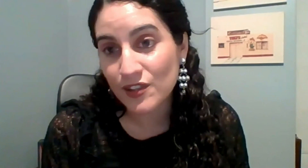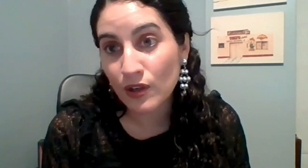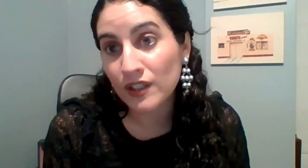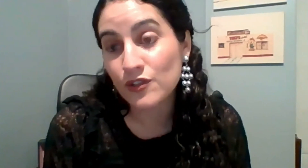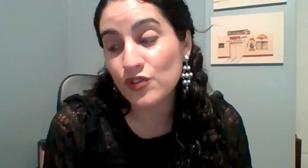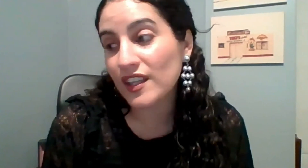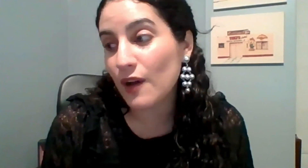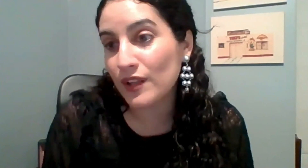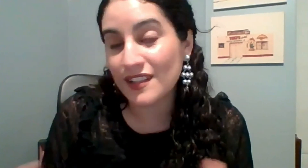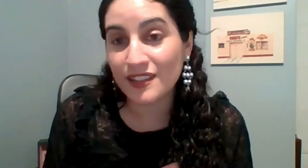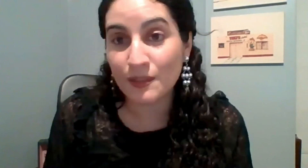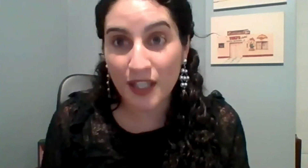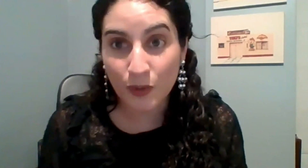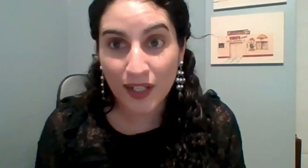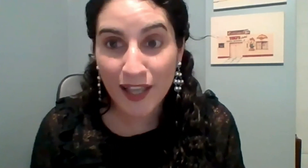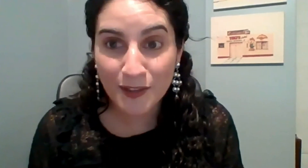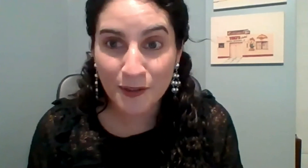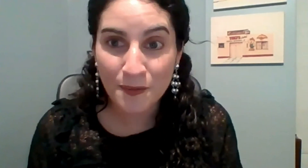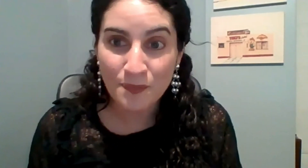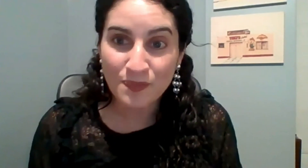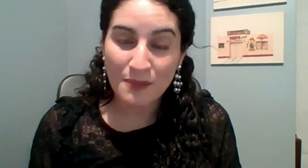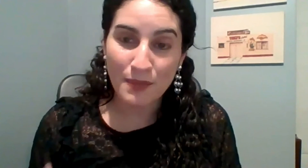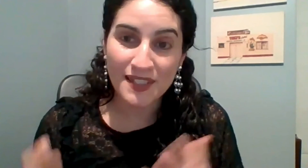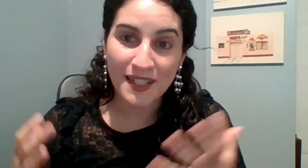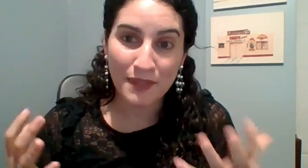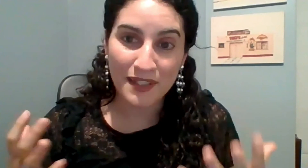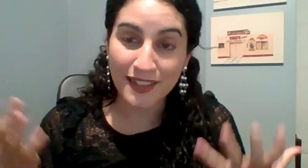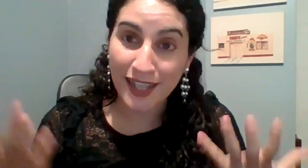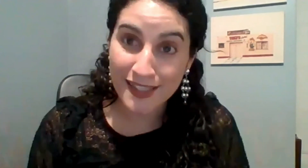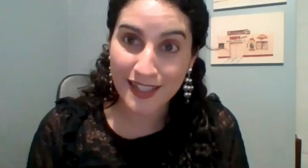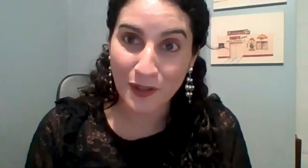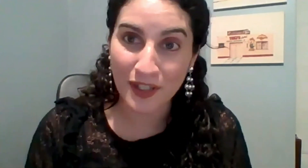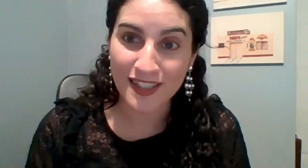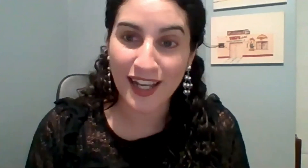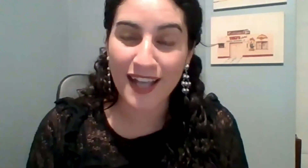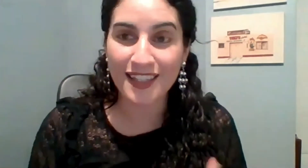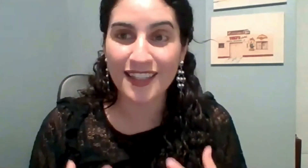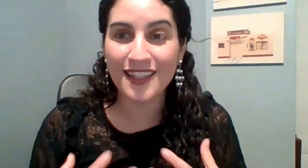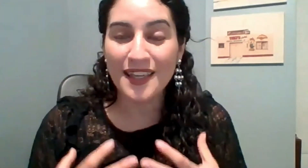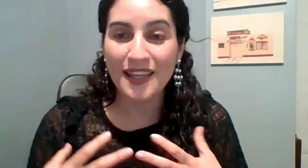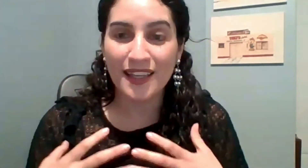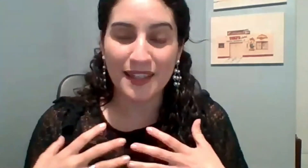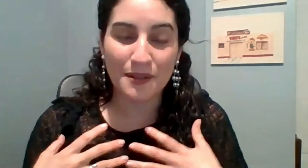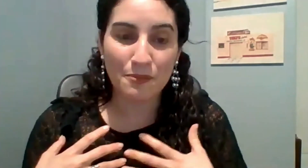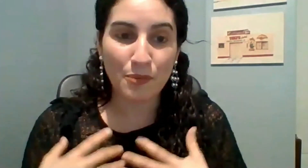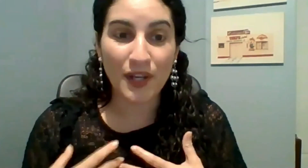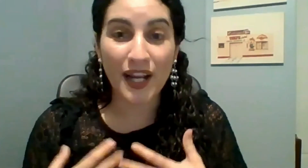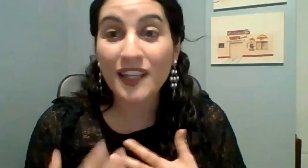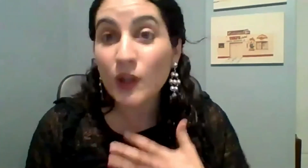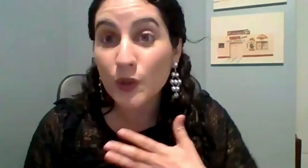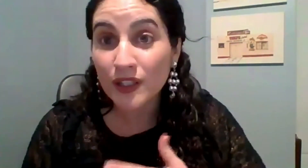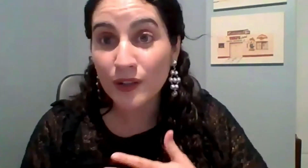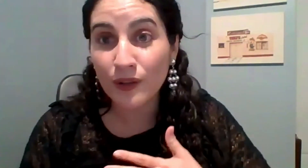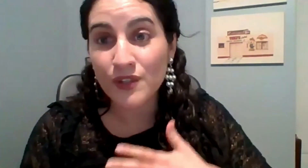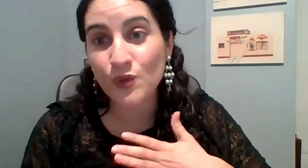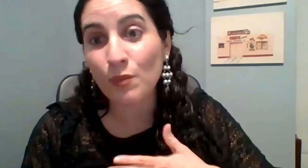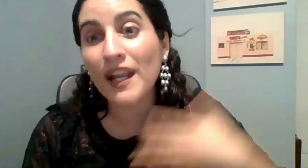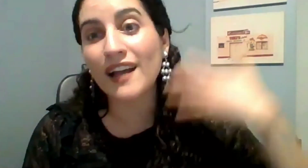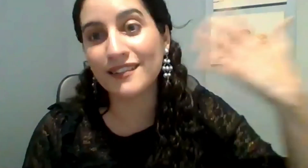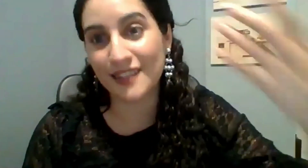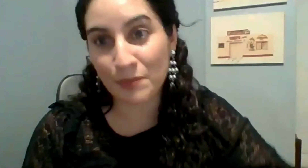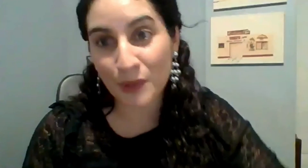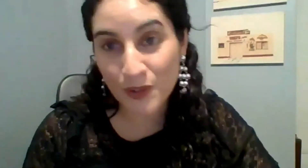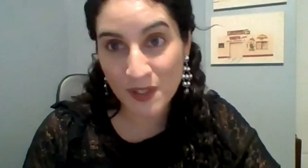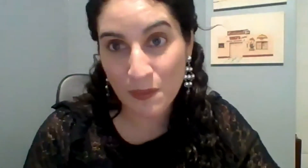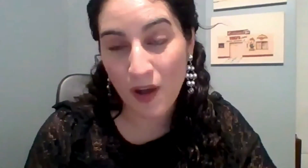las sesiones? Yo sé que ahora está terminando el año, básicamente, y gracias a los que están aquí, podrán incluirlo en su